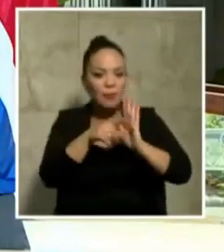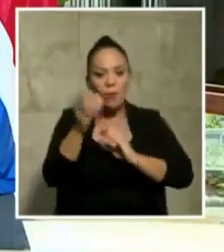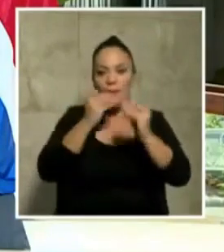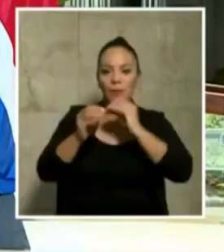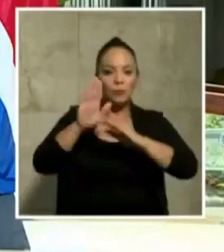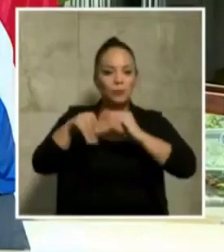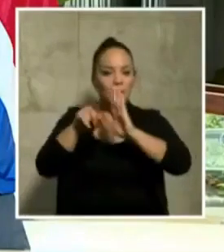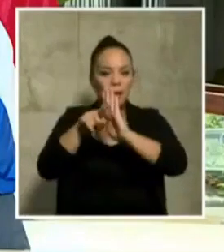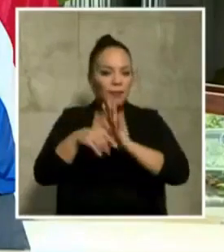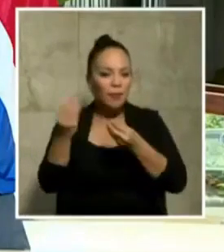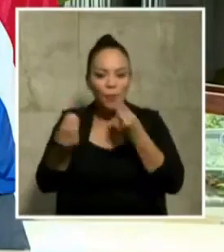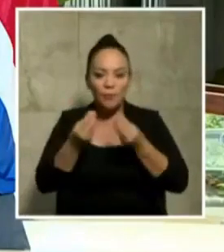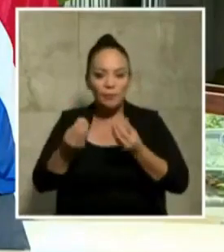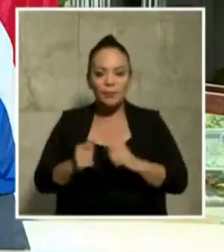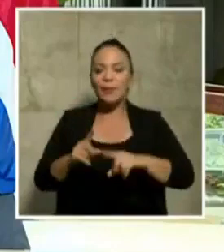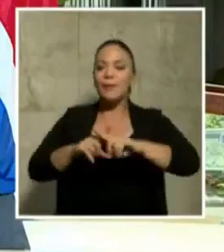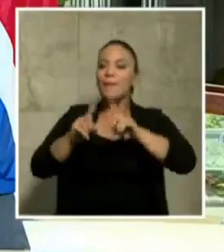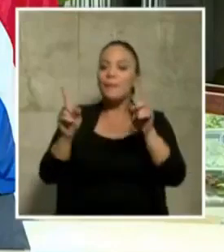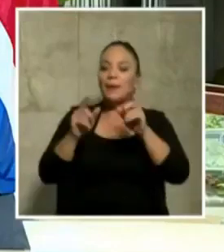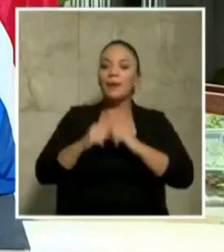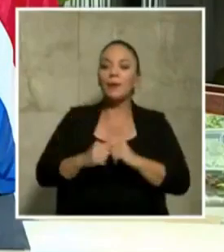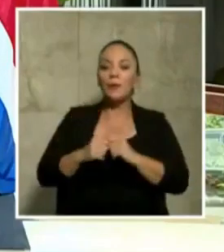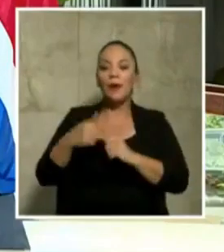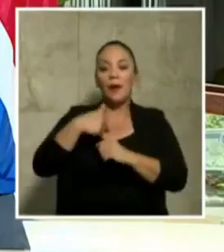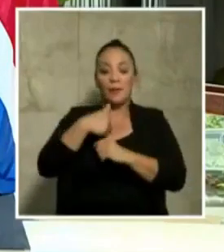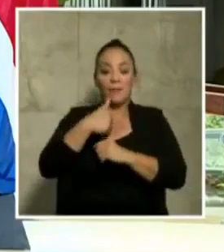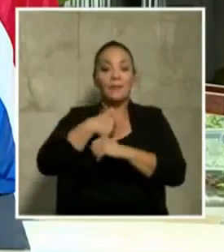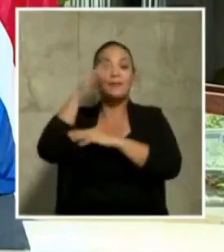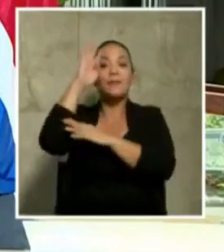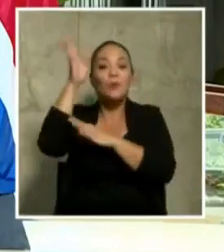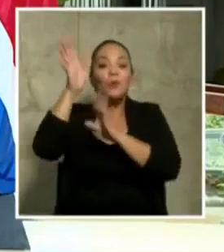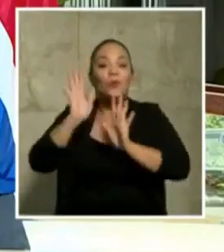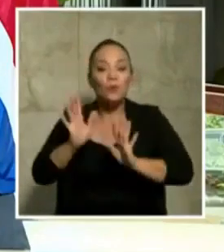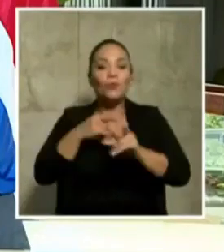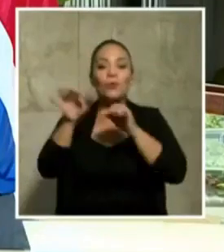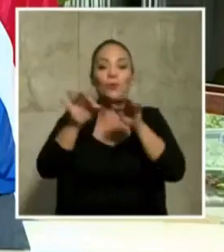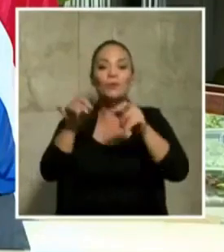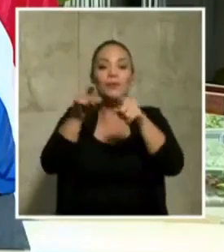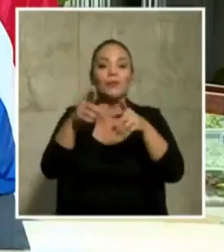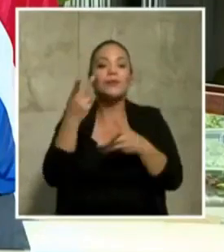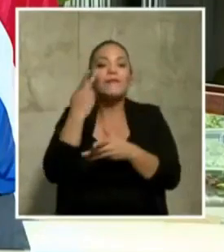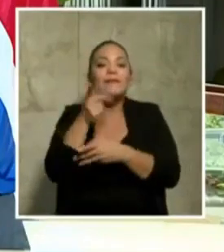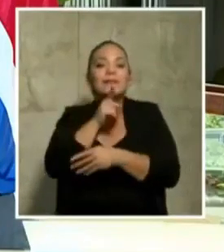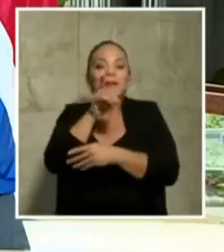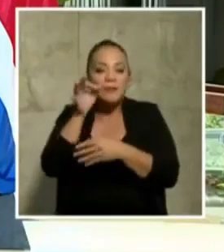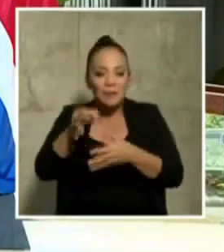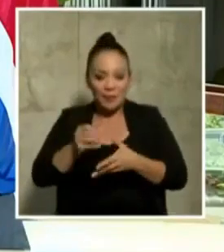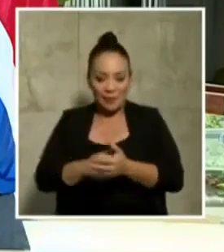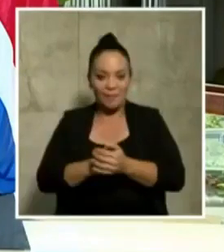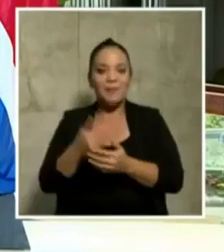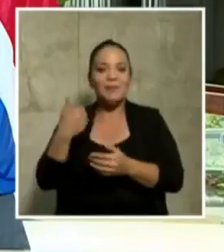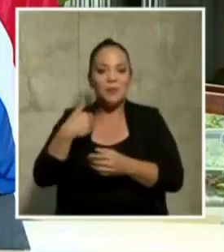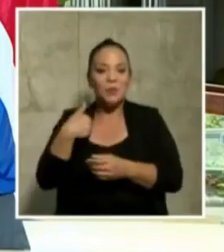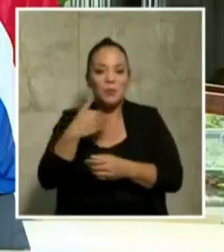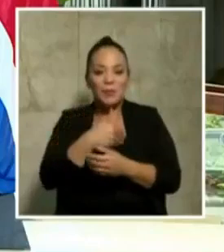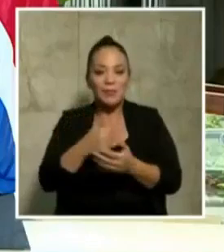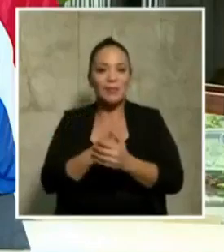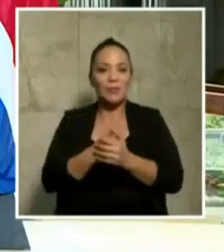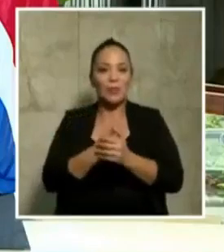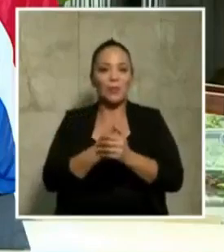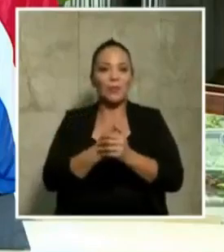negativo. Pero lo que se me ocurrió a mí, y yo se lo voy a explicar a usted, a ver si es cierto, señor ministro, durante